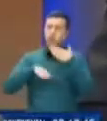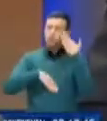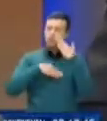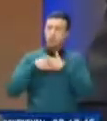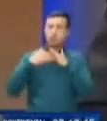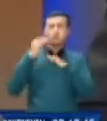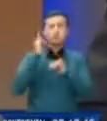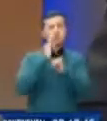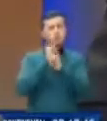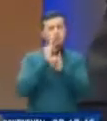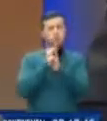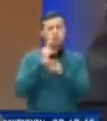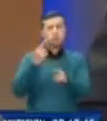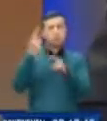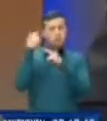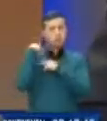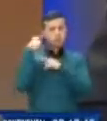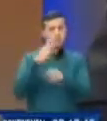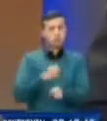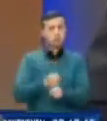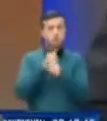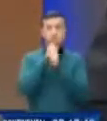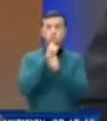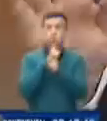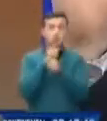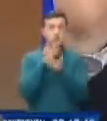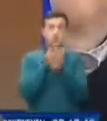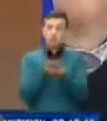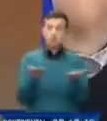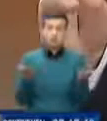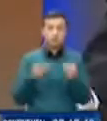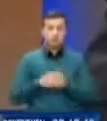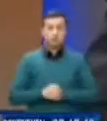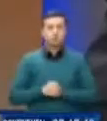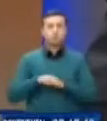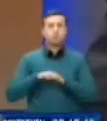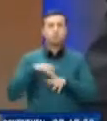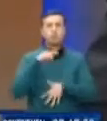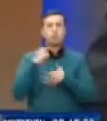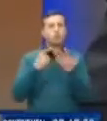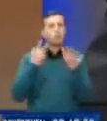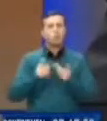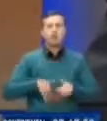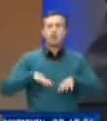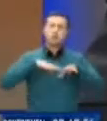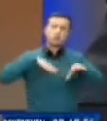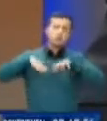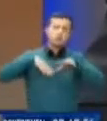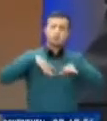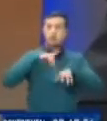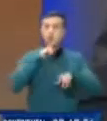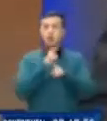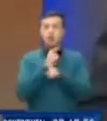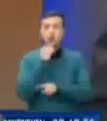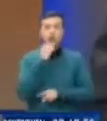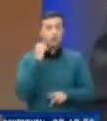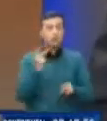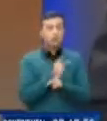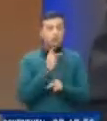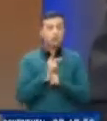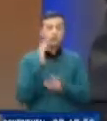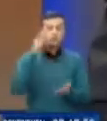estado los múltiples eventos que puedan poner en riesgo a la población